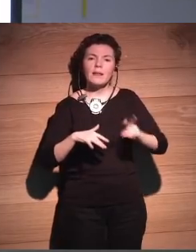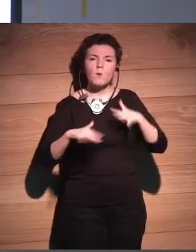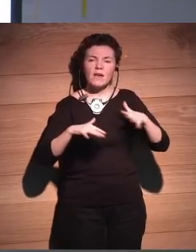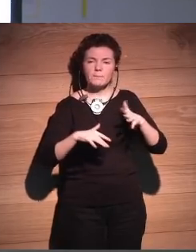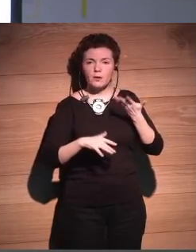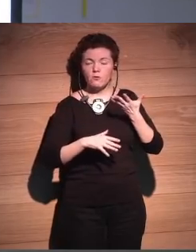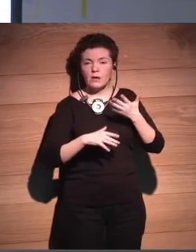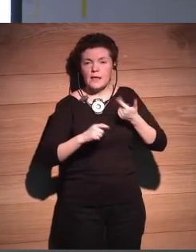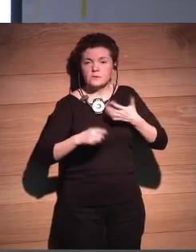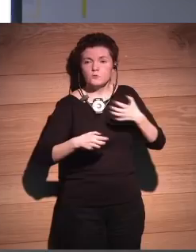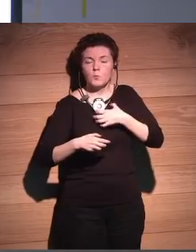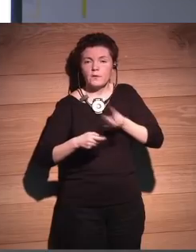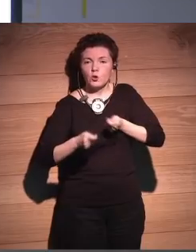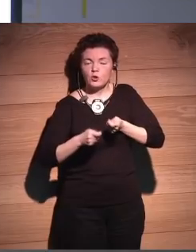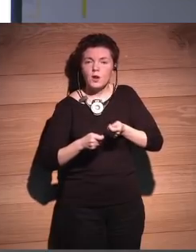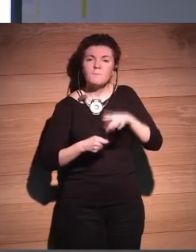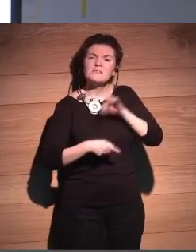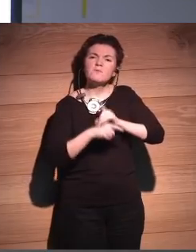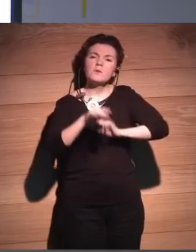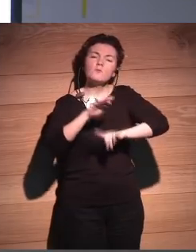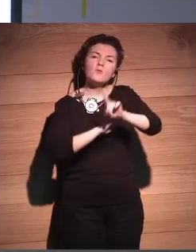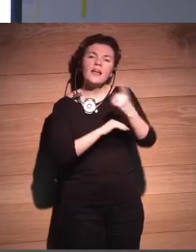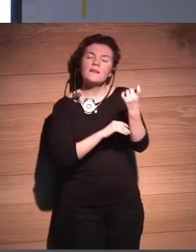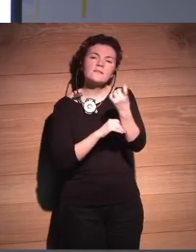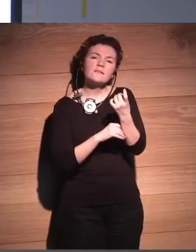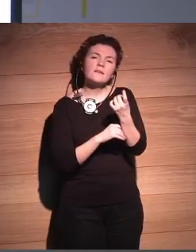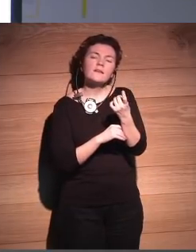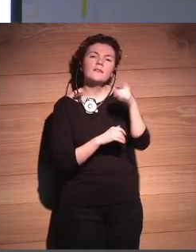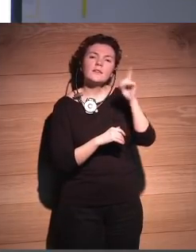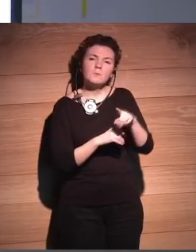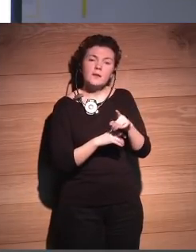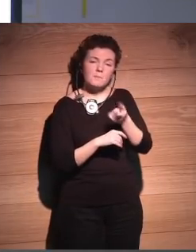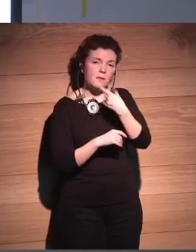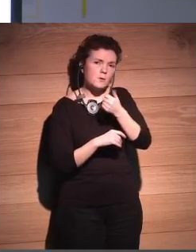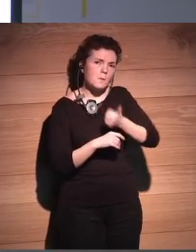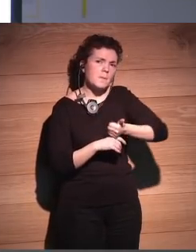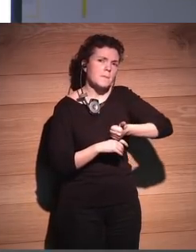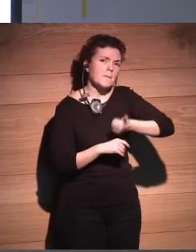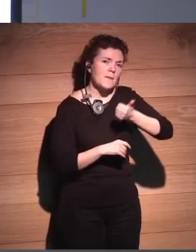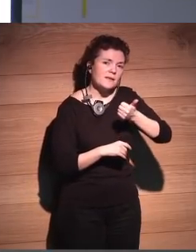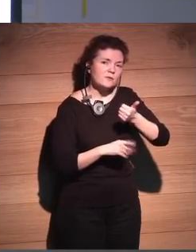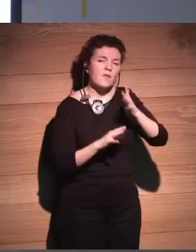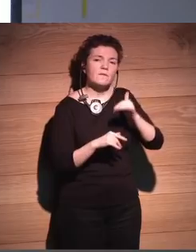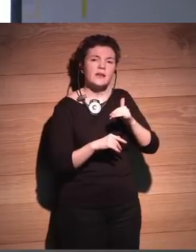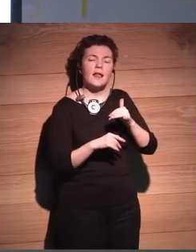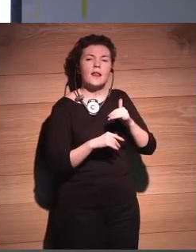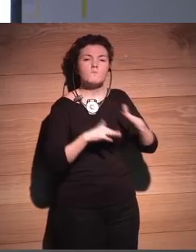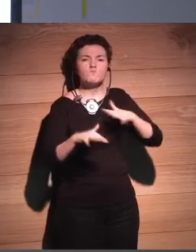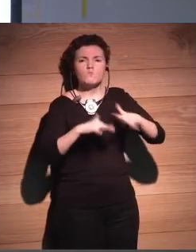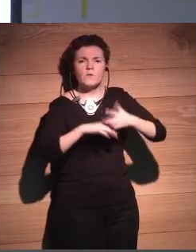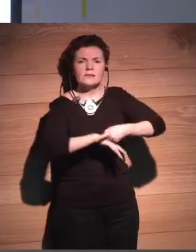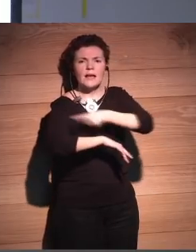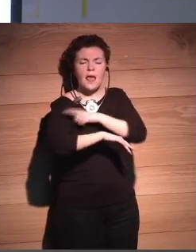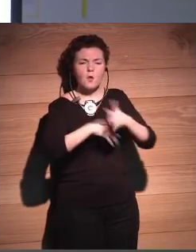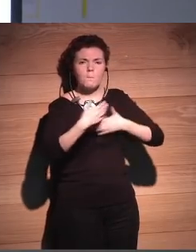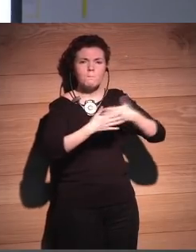a medida que la enfermedad evoluciona, necesitan más de este medicamento. Entonces, cada vez son más disquinéticos, hay más movimiento